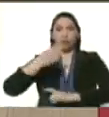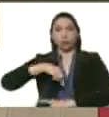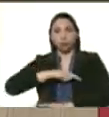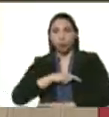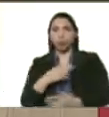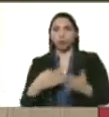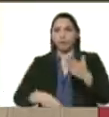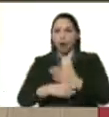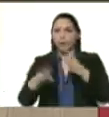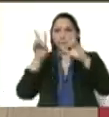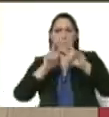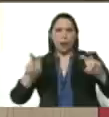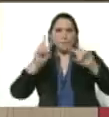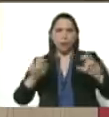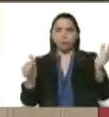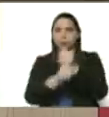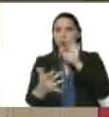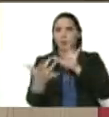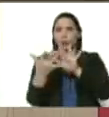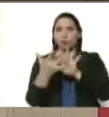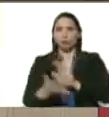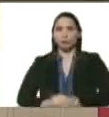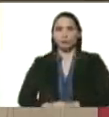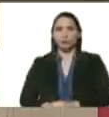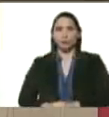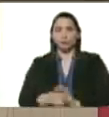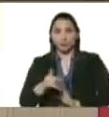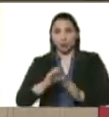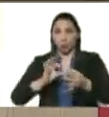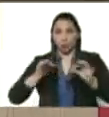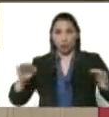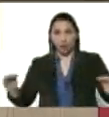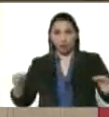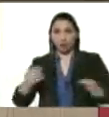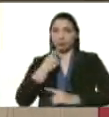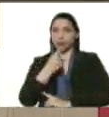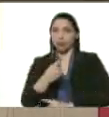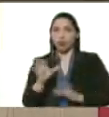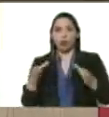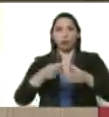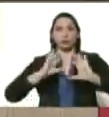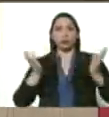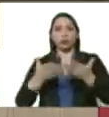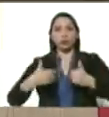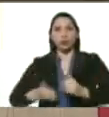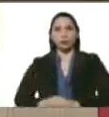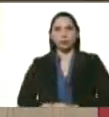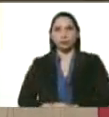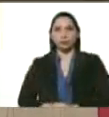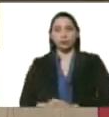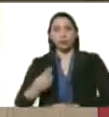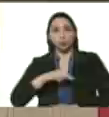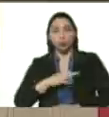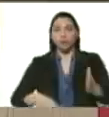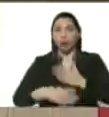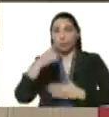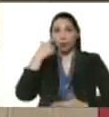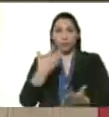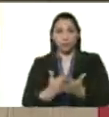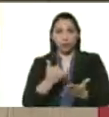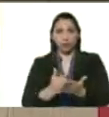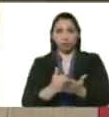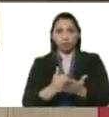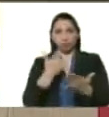el pesquisaje de los contactos. Esa es la cadena que ha recomendado la Organización Mundial de la Salud y lo vamos a ver acá,